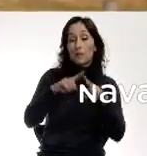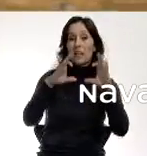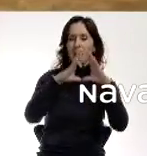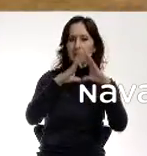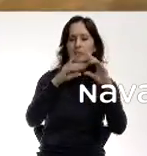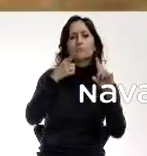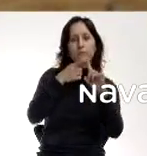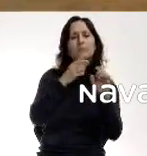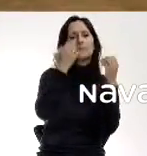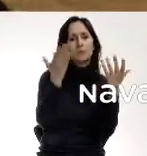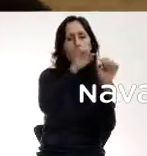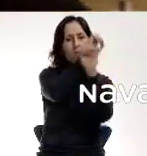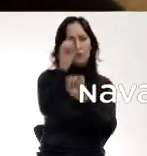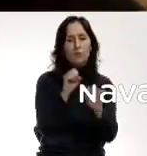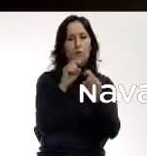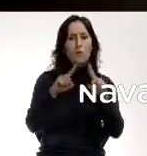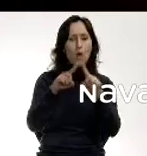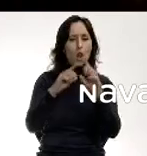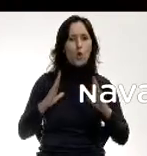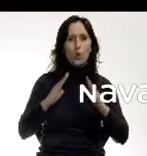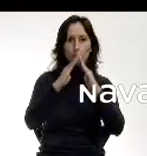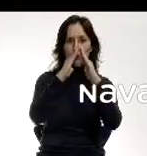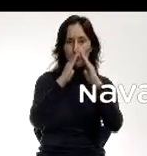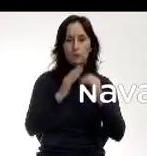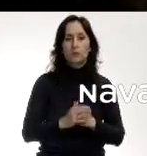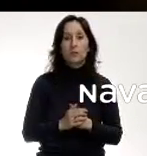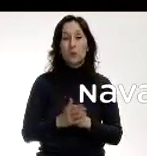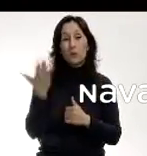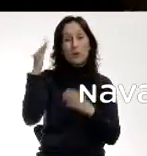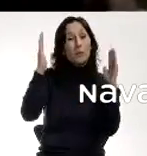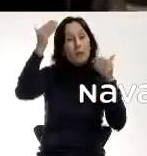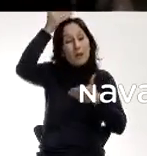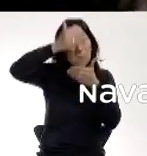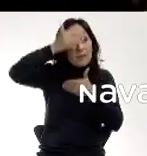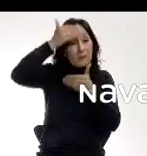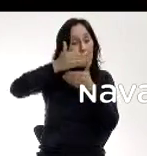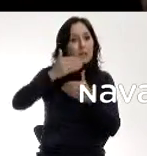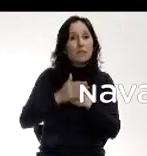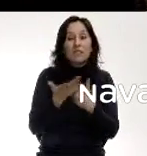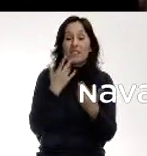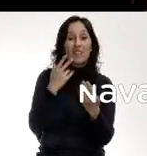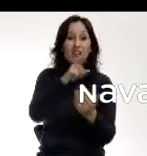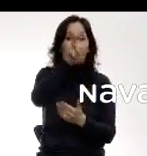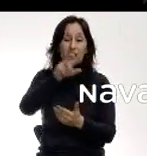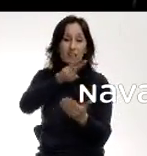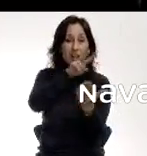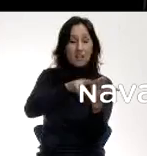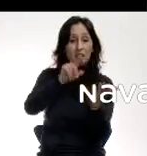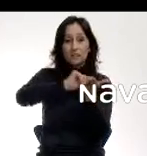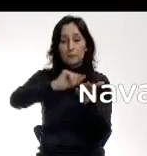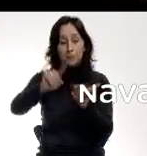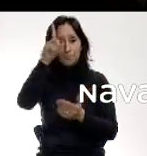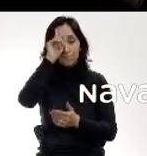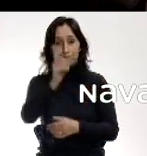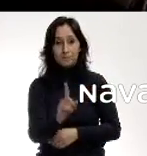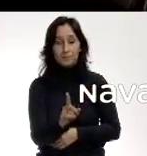una función defensiva, estilo gótico, en un mundo medieval que prácticamente no sabían leer ni escribir, pues como en todas las